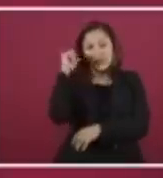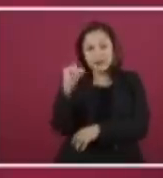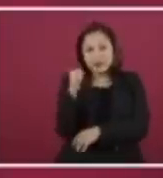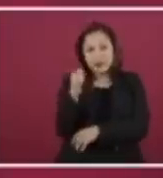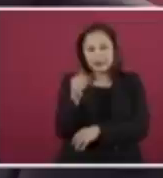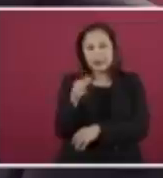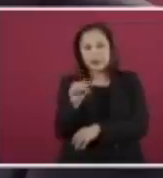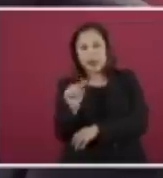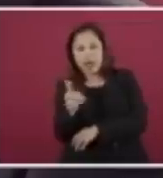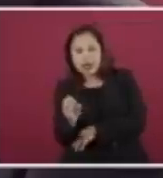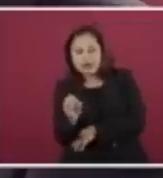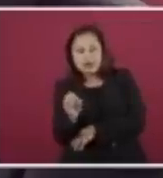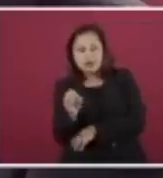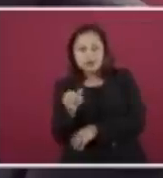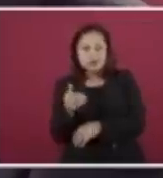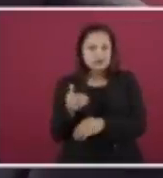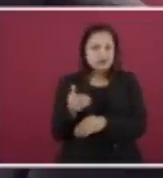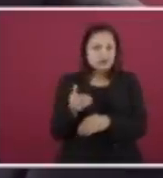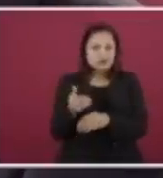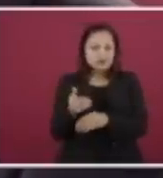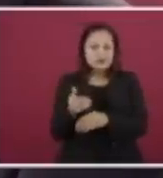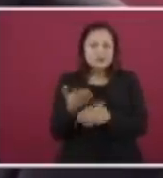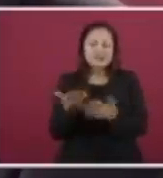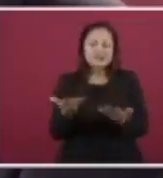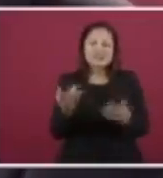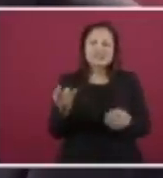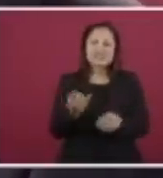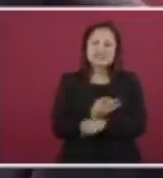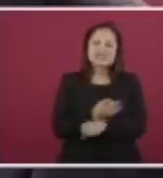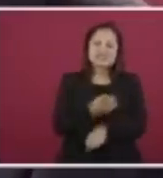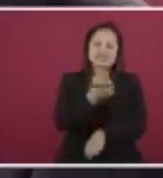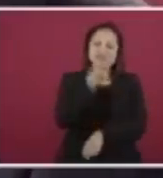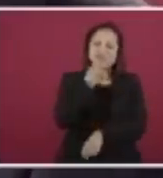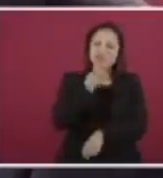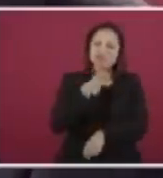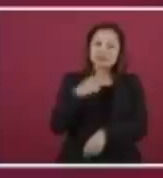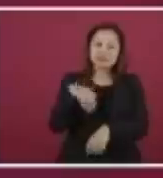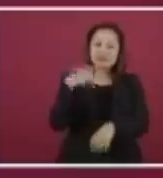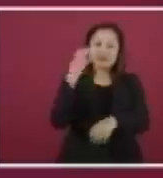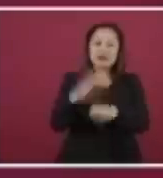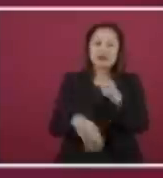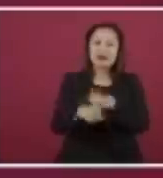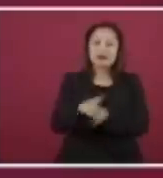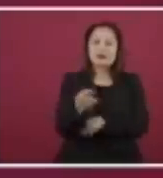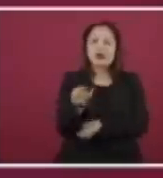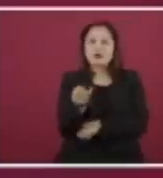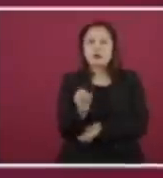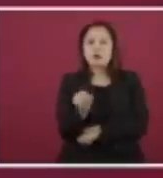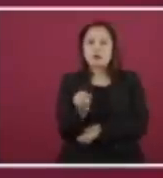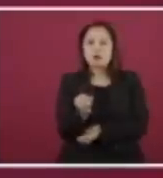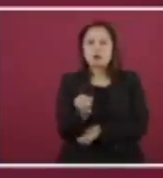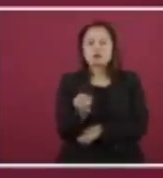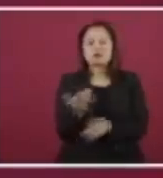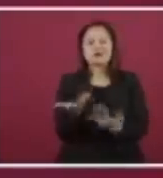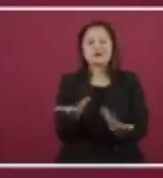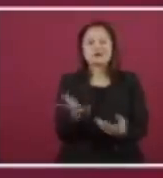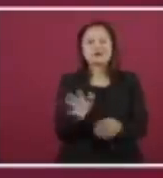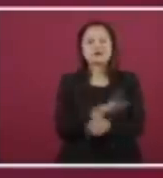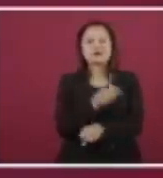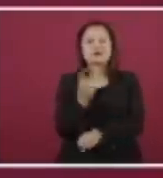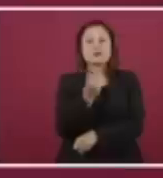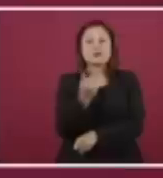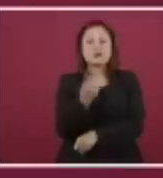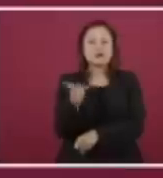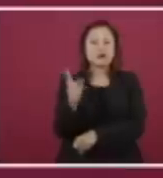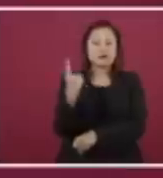y me están diciendo ahora que va a ser para junio, porque nos quedó mal